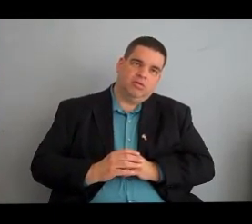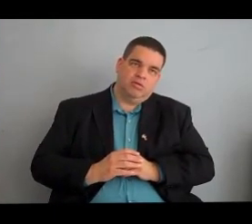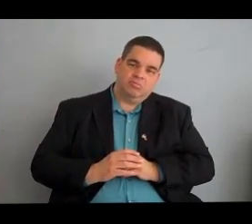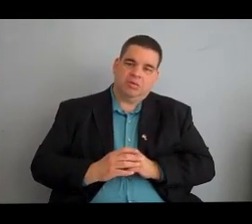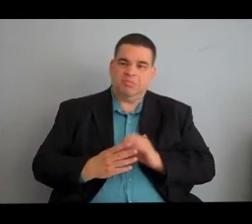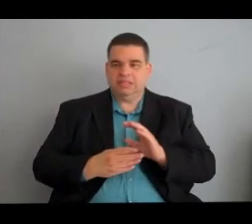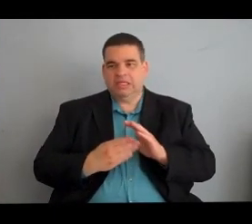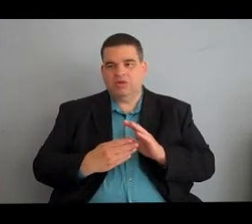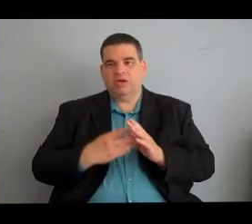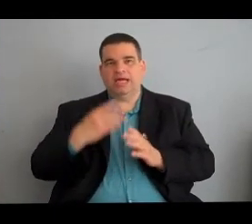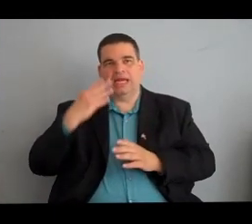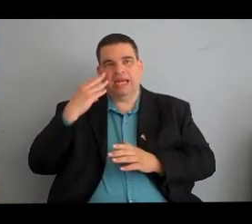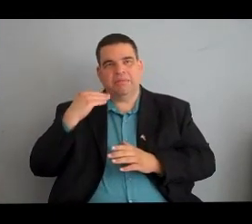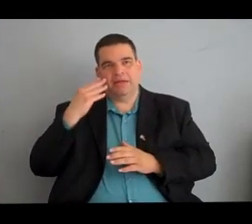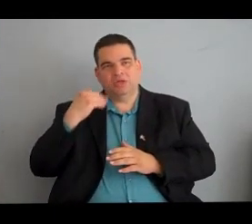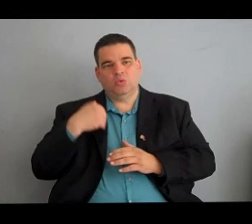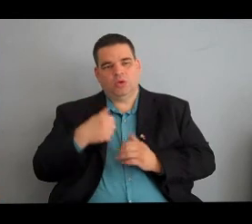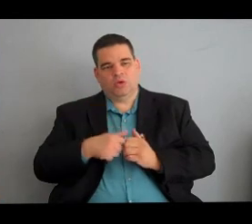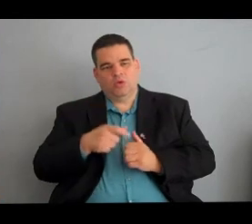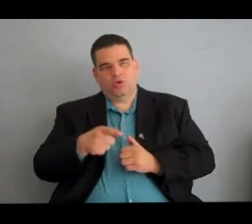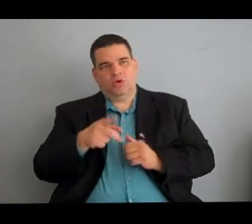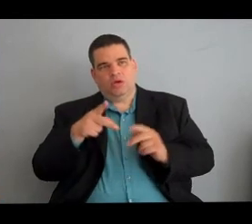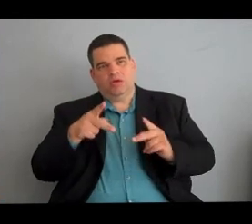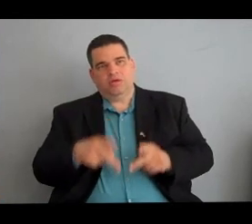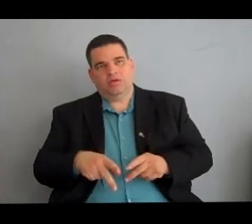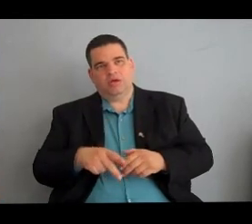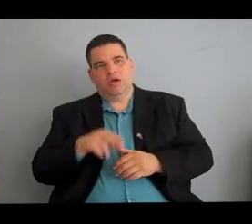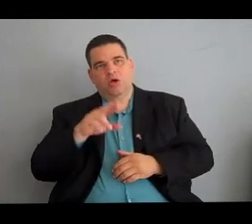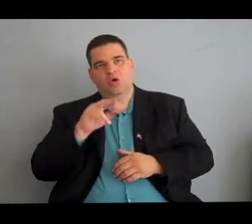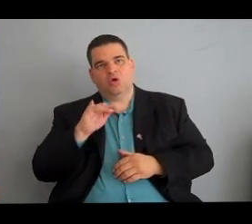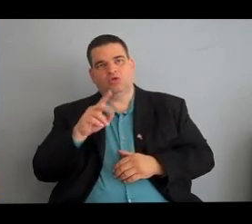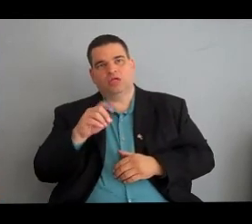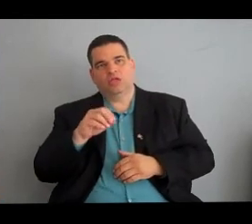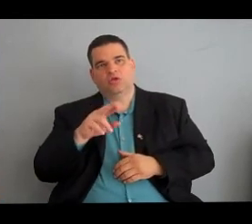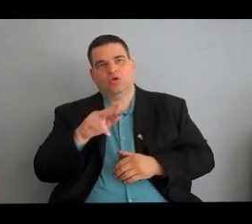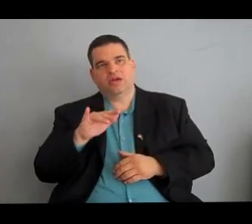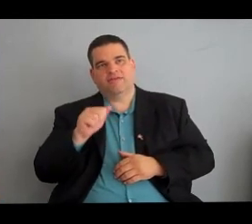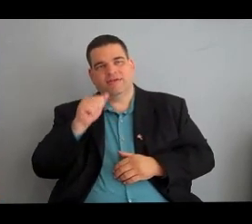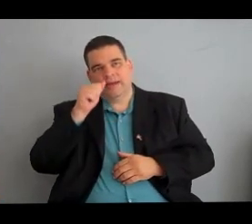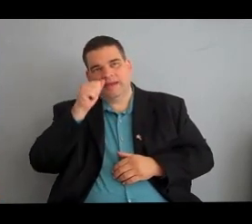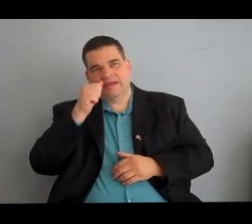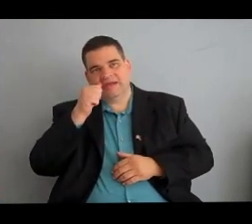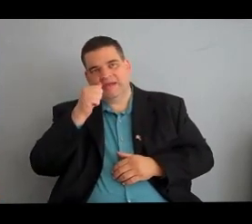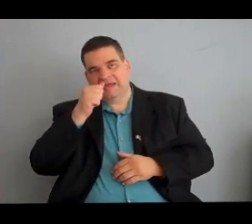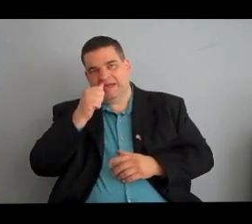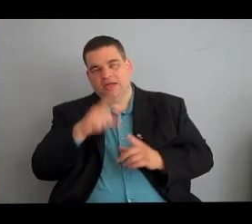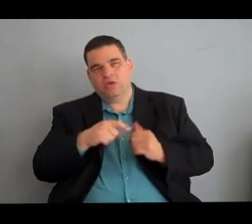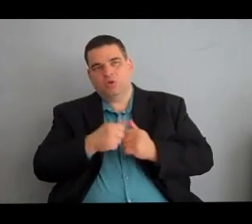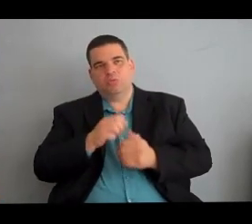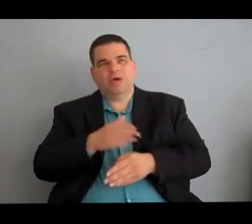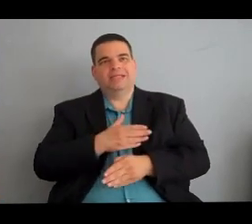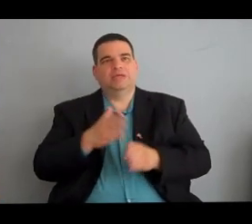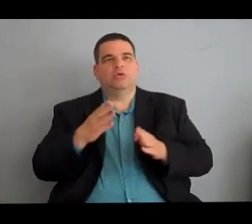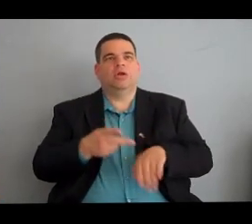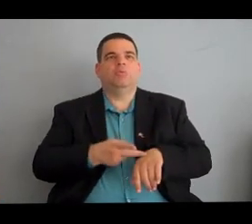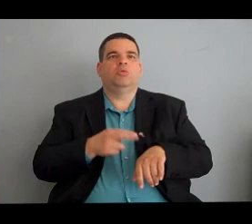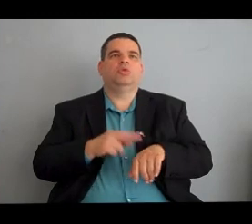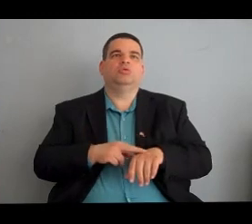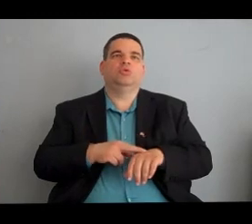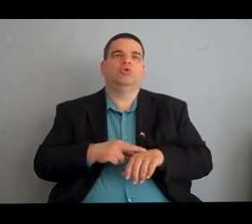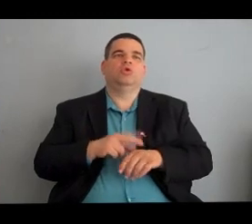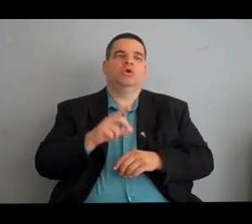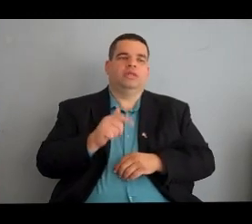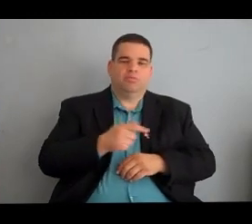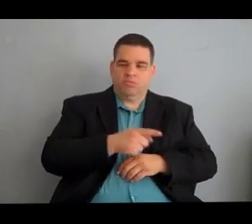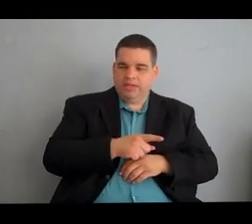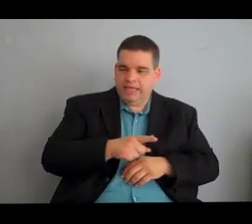me... Rosendo Rivera, cantando la, con el conjunto Cantando la Puerto Rico, y luego de ahí paso en el 87 con el